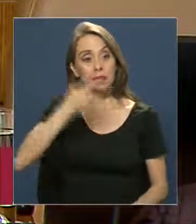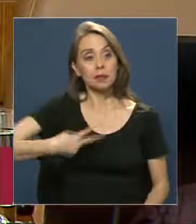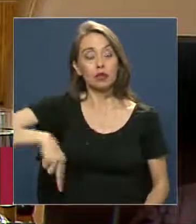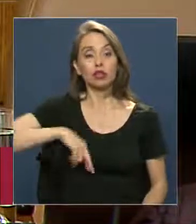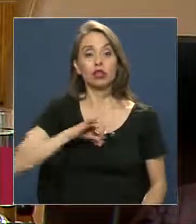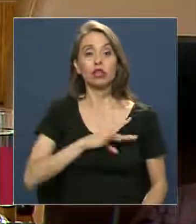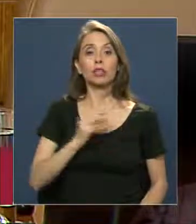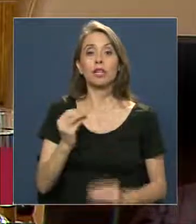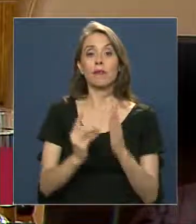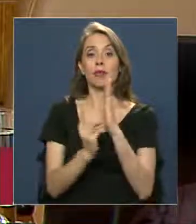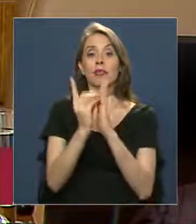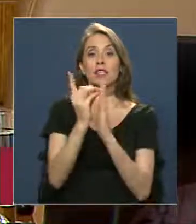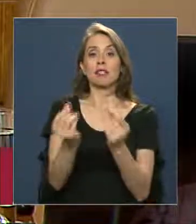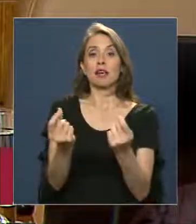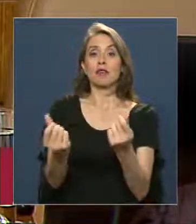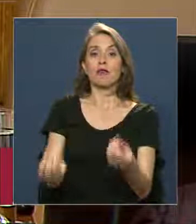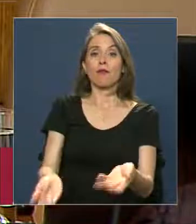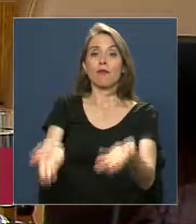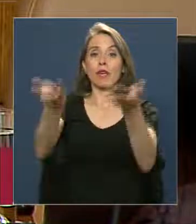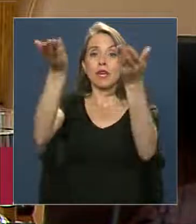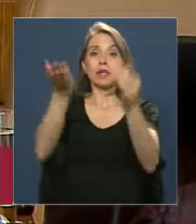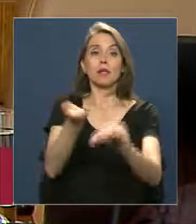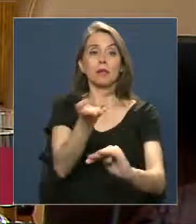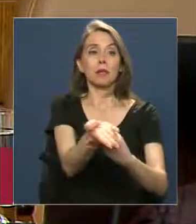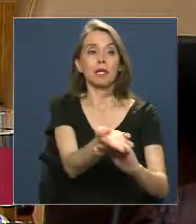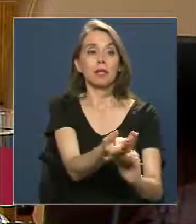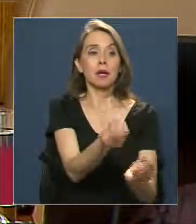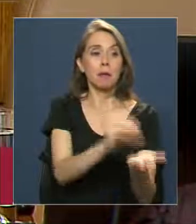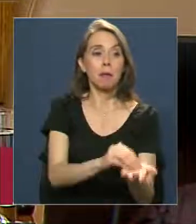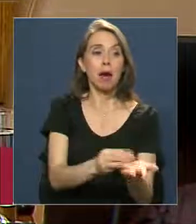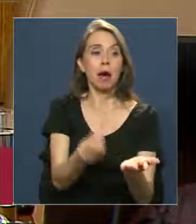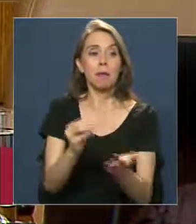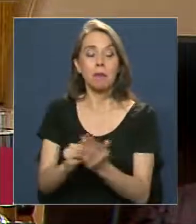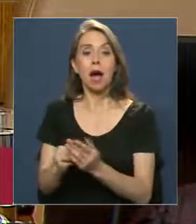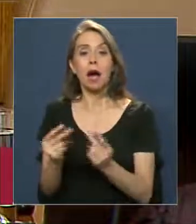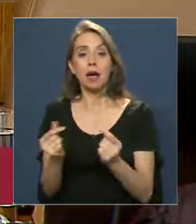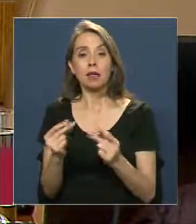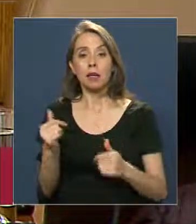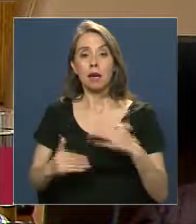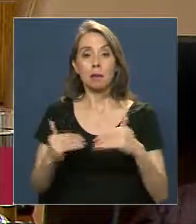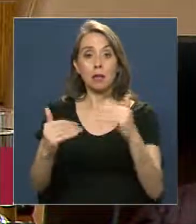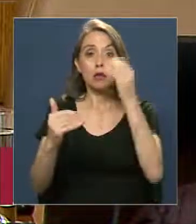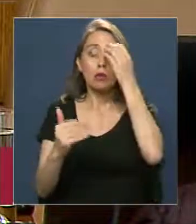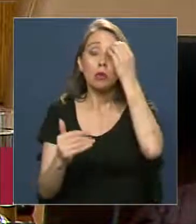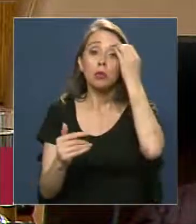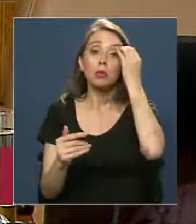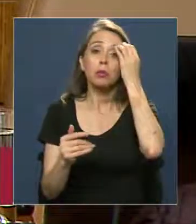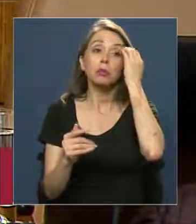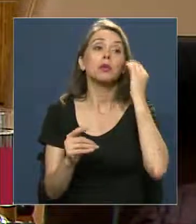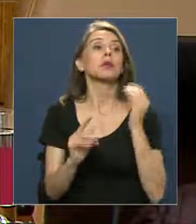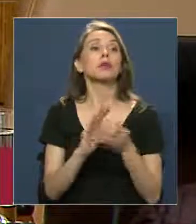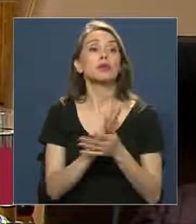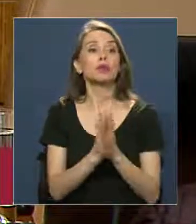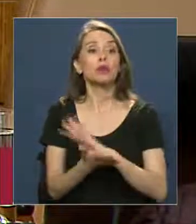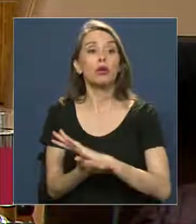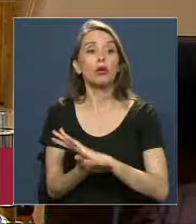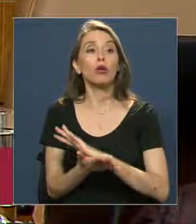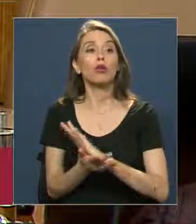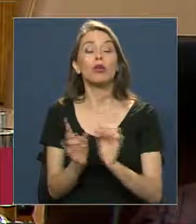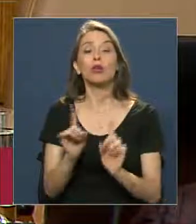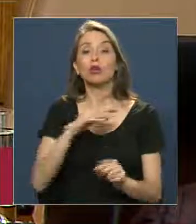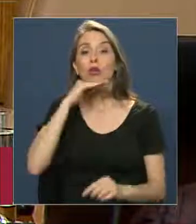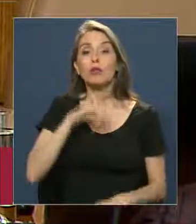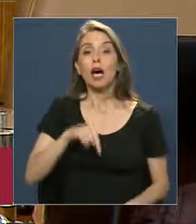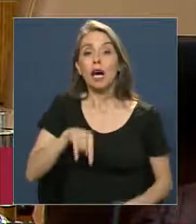que este país va para arriba y por lo tanto pedimos más, hemos avanzado rápido, pero todo es insuficiente. Y desde aquí siempre estamos